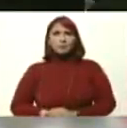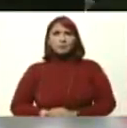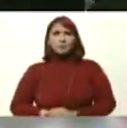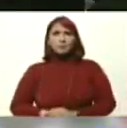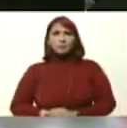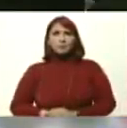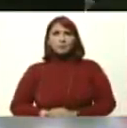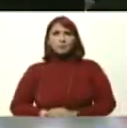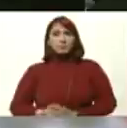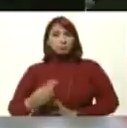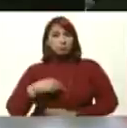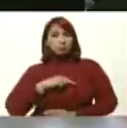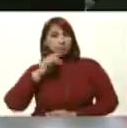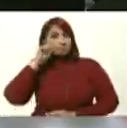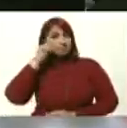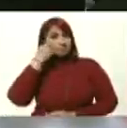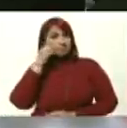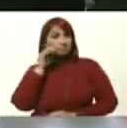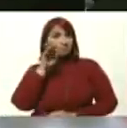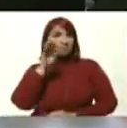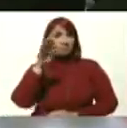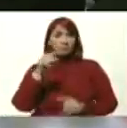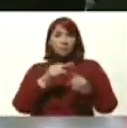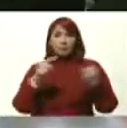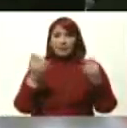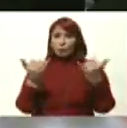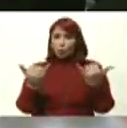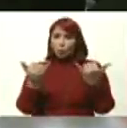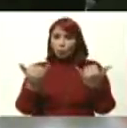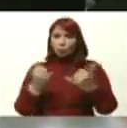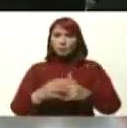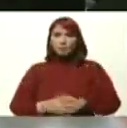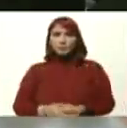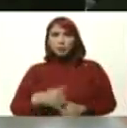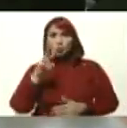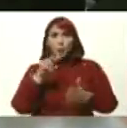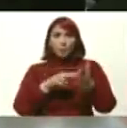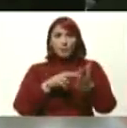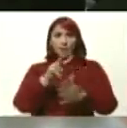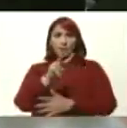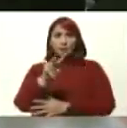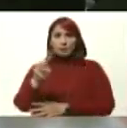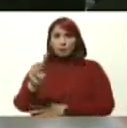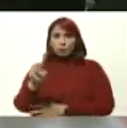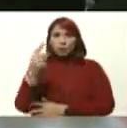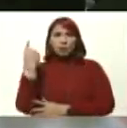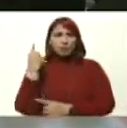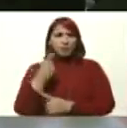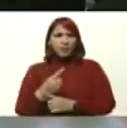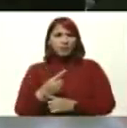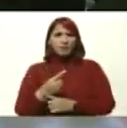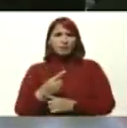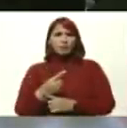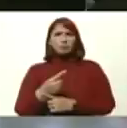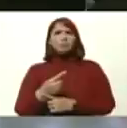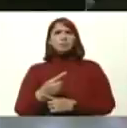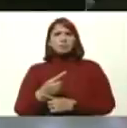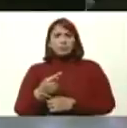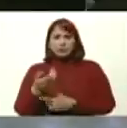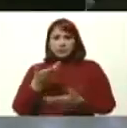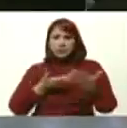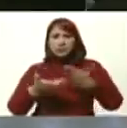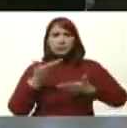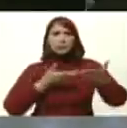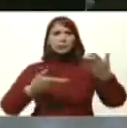Nos acordaremos en el futuro, pero en este momento, 2021, tenemos que seguir gestando a través del diálogo